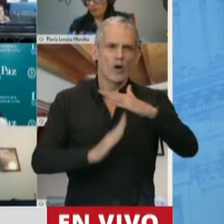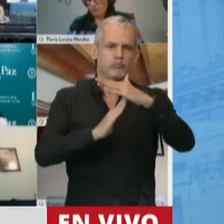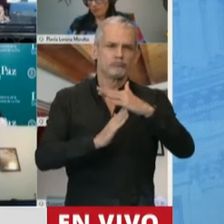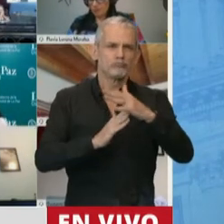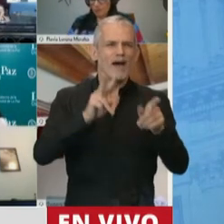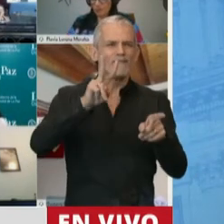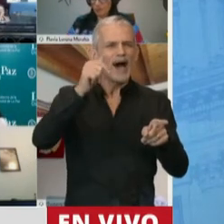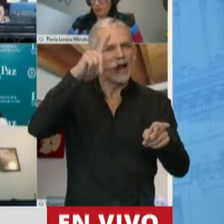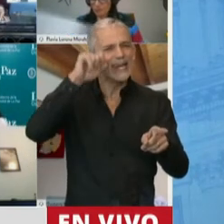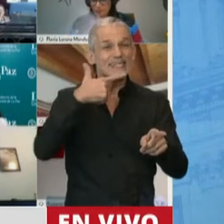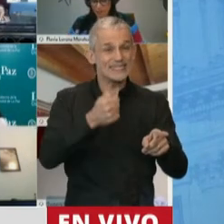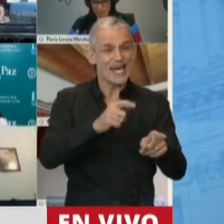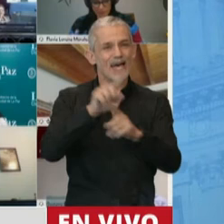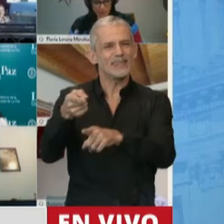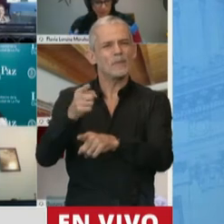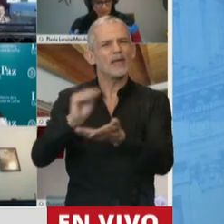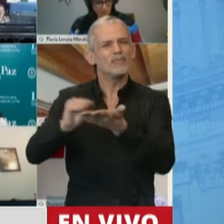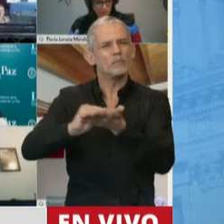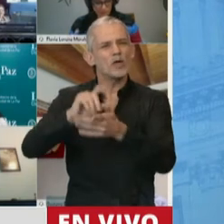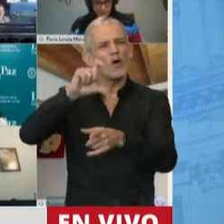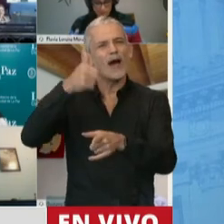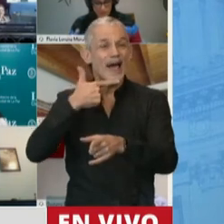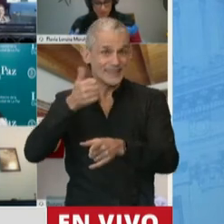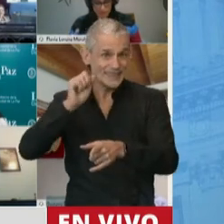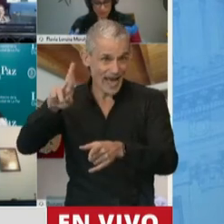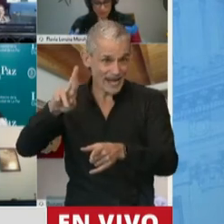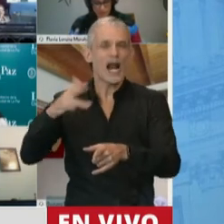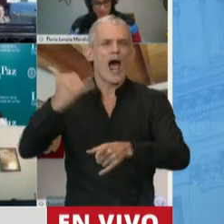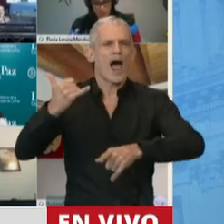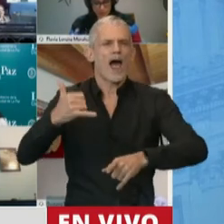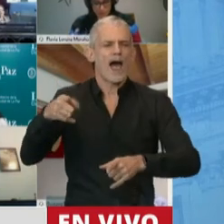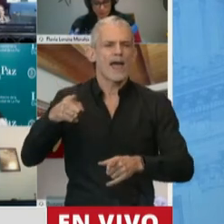de Vanessa como del diputado Cantar, una